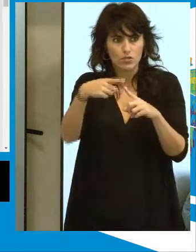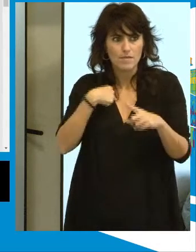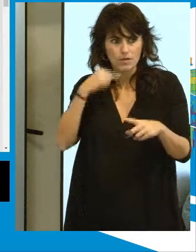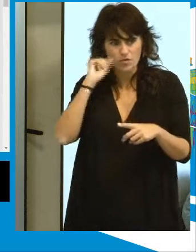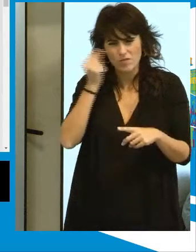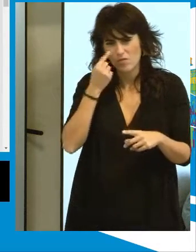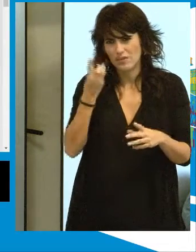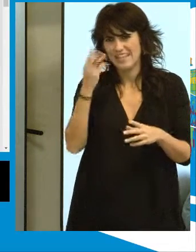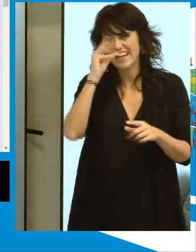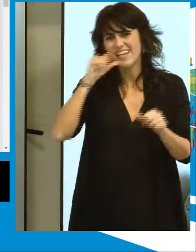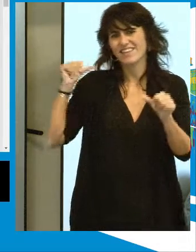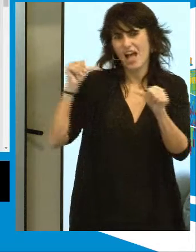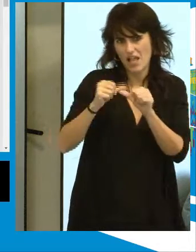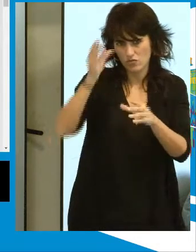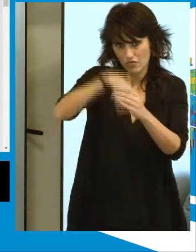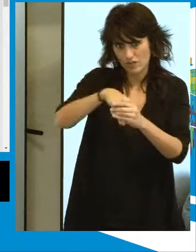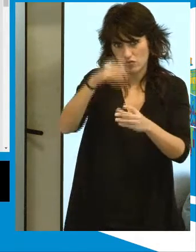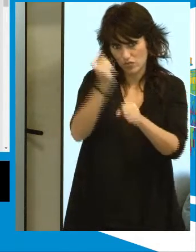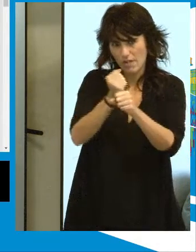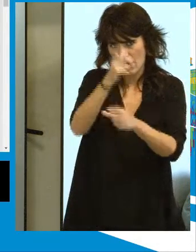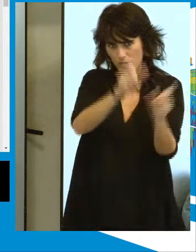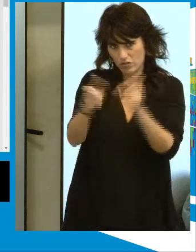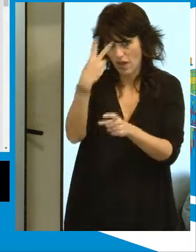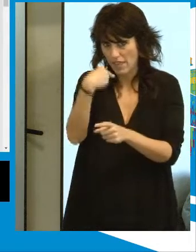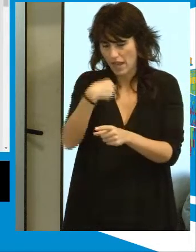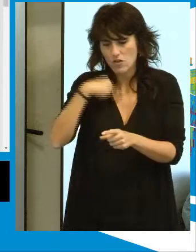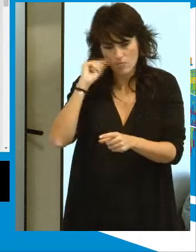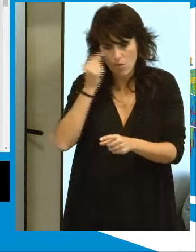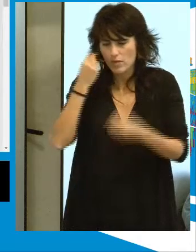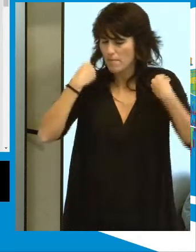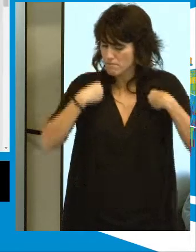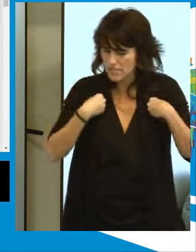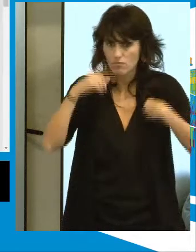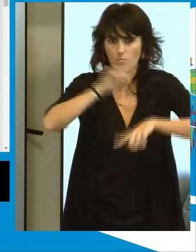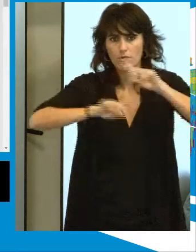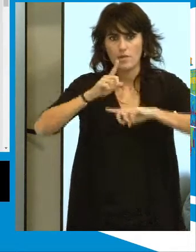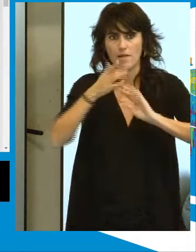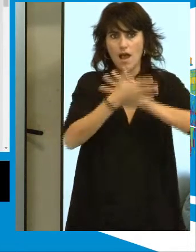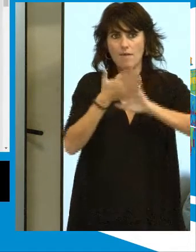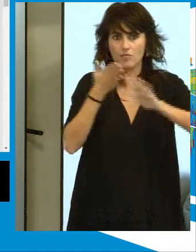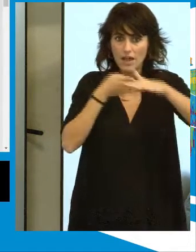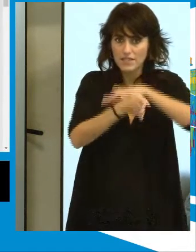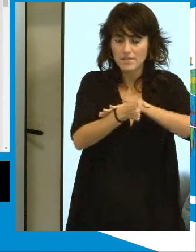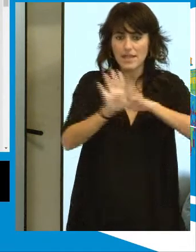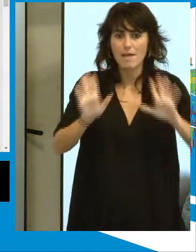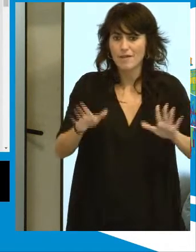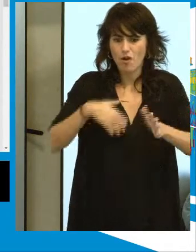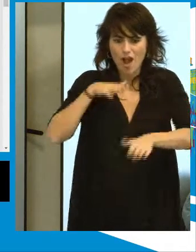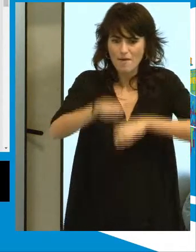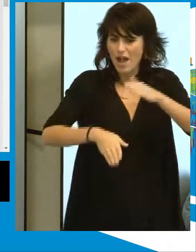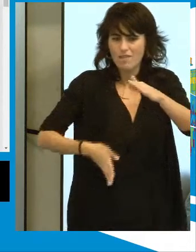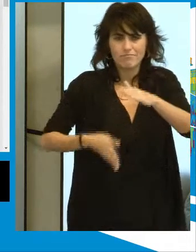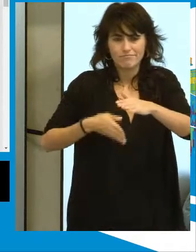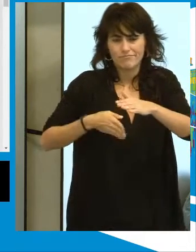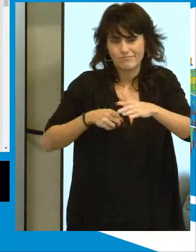llevo 30 años trabajando con ciegos y me estoy encontrando siempre el mismo problema. Estamos hablando de accesibilidad y no hemos avanzado